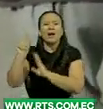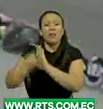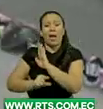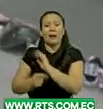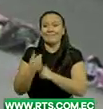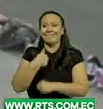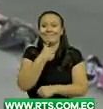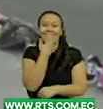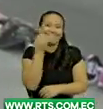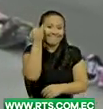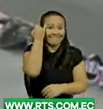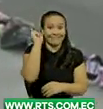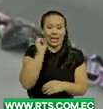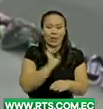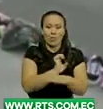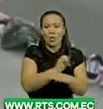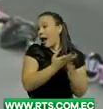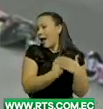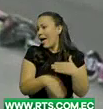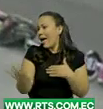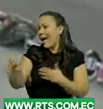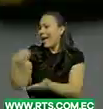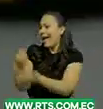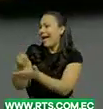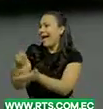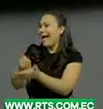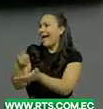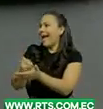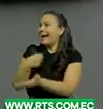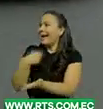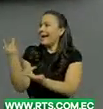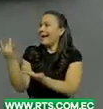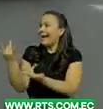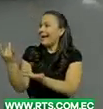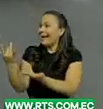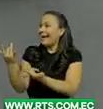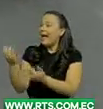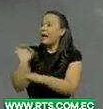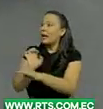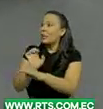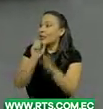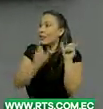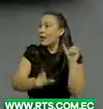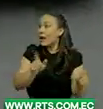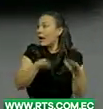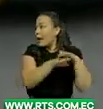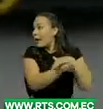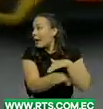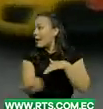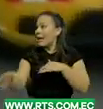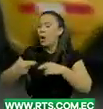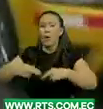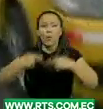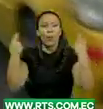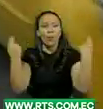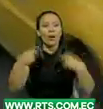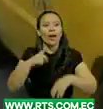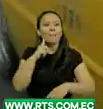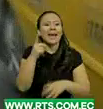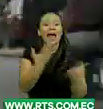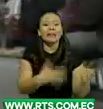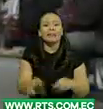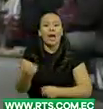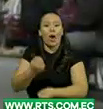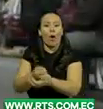en expectativa a los ciudadanos de frontera, sobre todo colombianos, quienes esperan el ingreso masivo de ecuatorianos que busquen cruzar el puente de Rumichaca a realizar